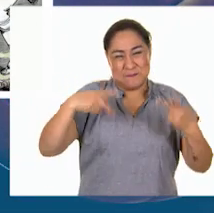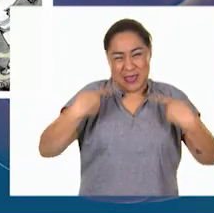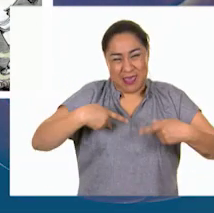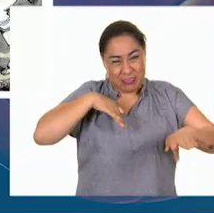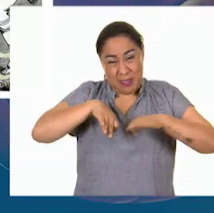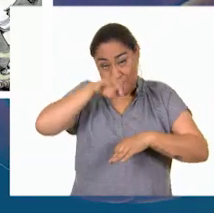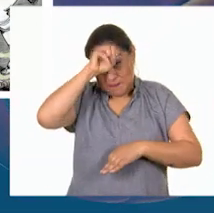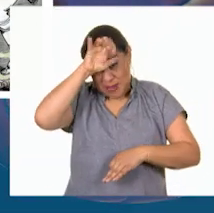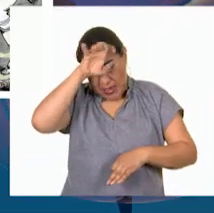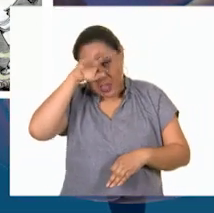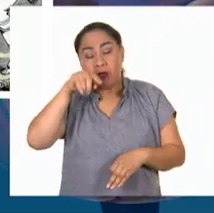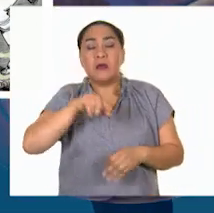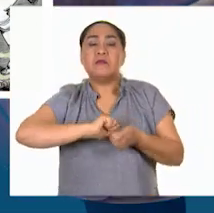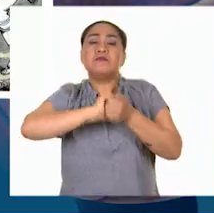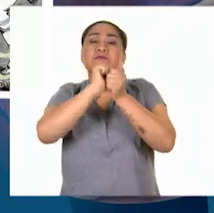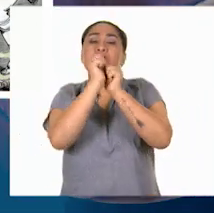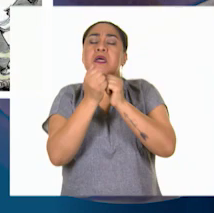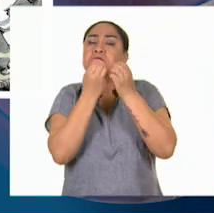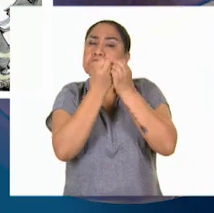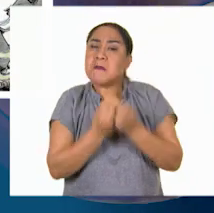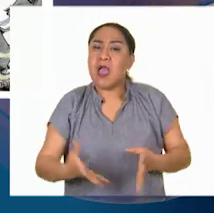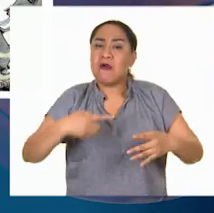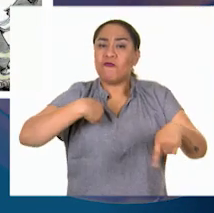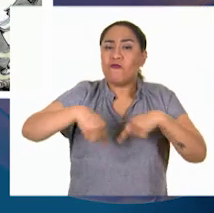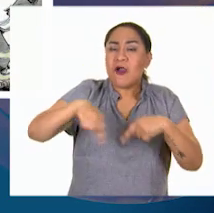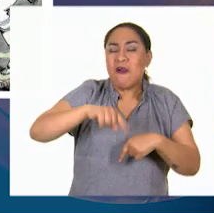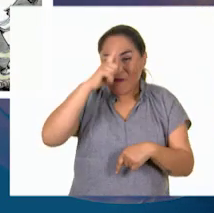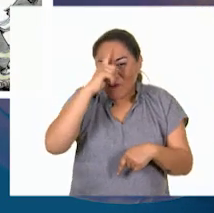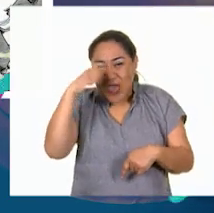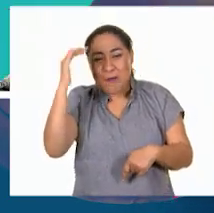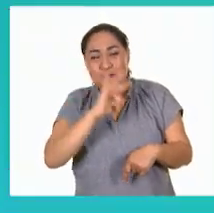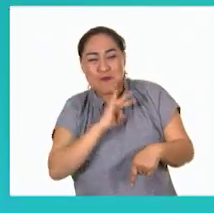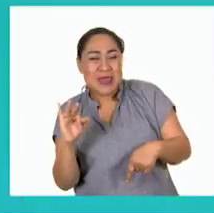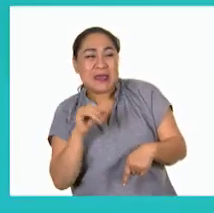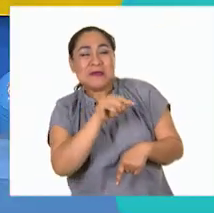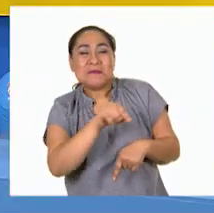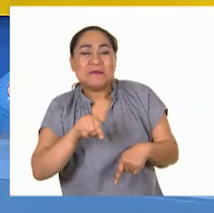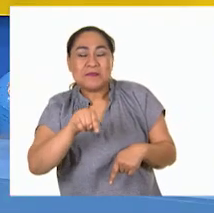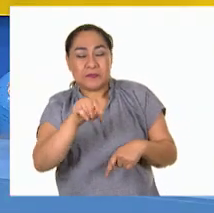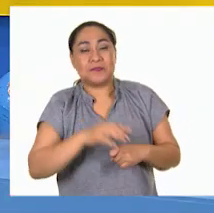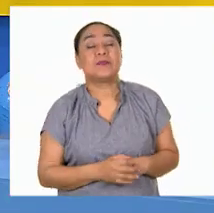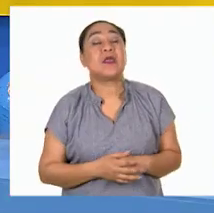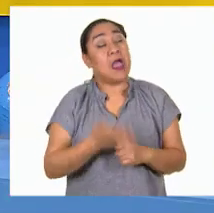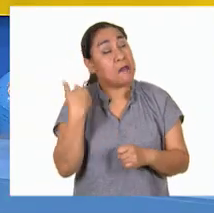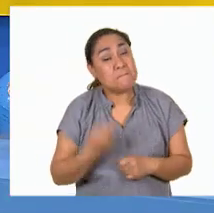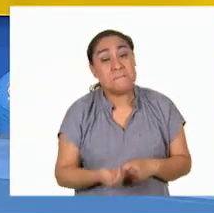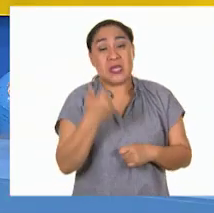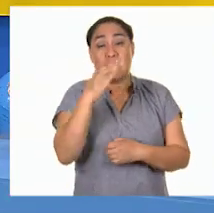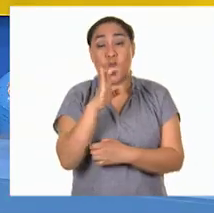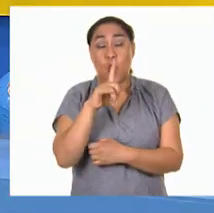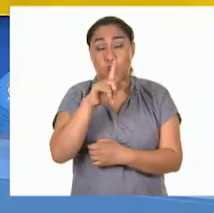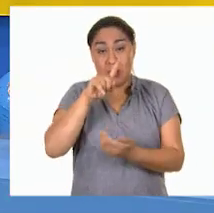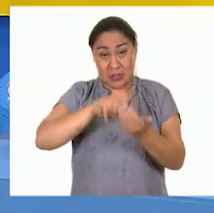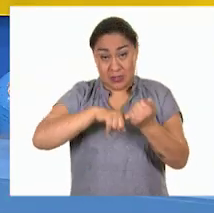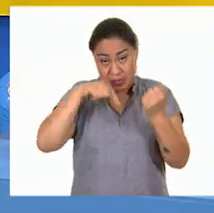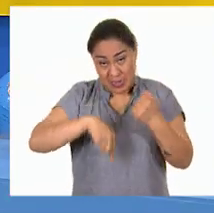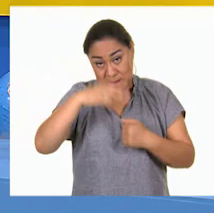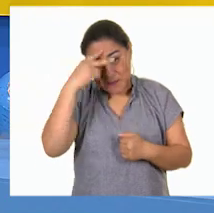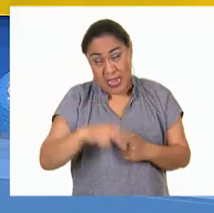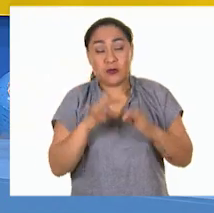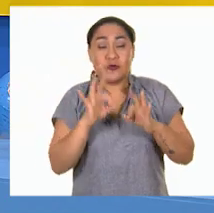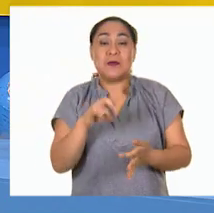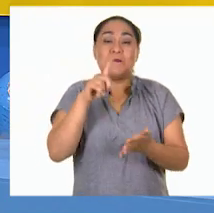minas, el fútbol se popularizó por la facilidad con la que podía jugarse. El primer club de fútbol oficial en México se formó